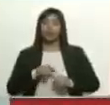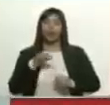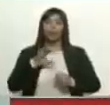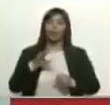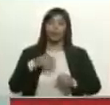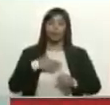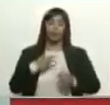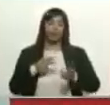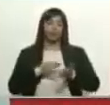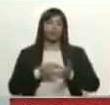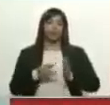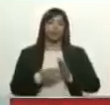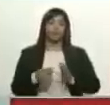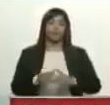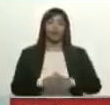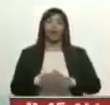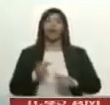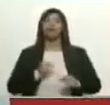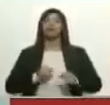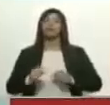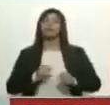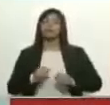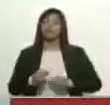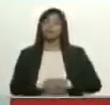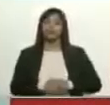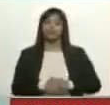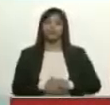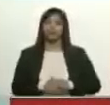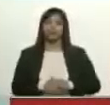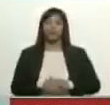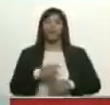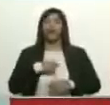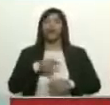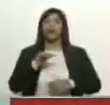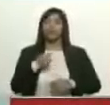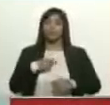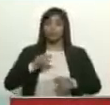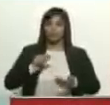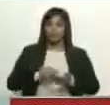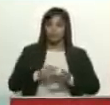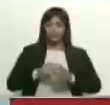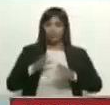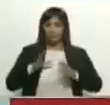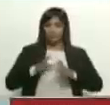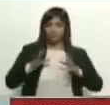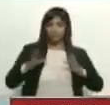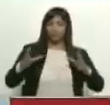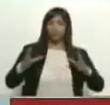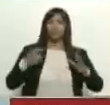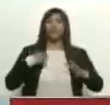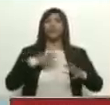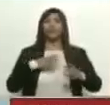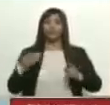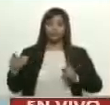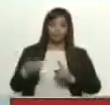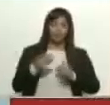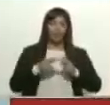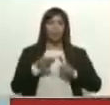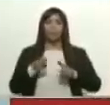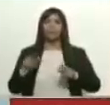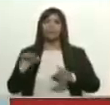pudieran significar acciones que de lo micro a lo macro pudieran atentar contra la paz